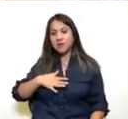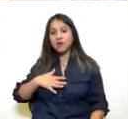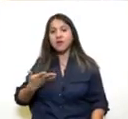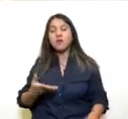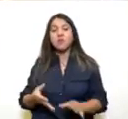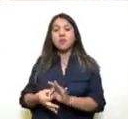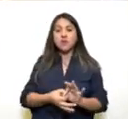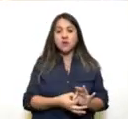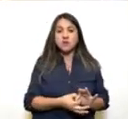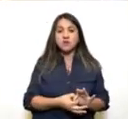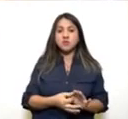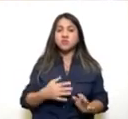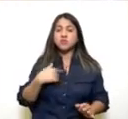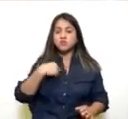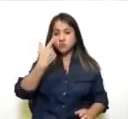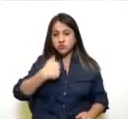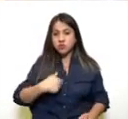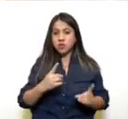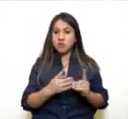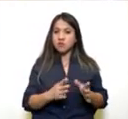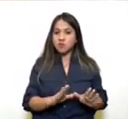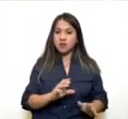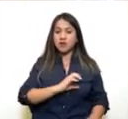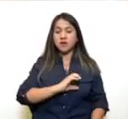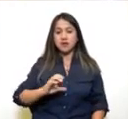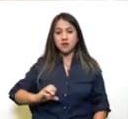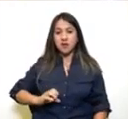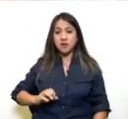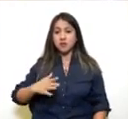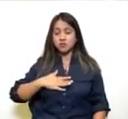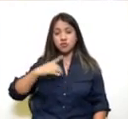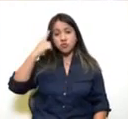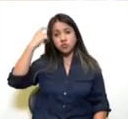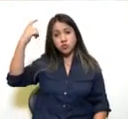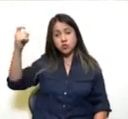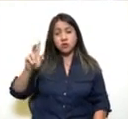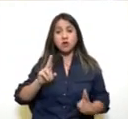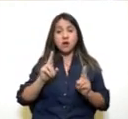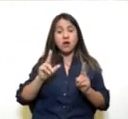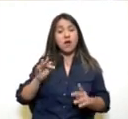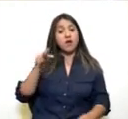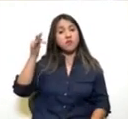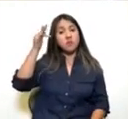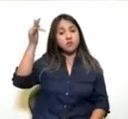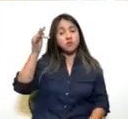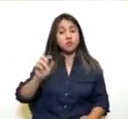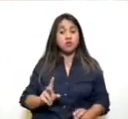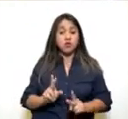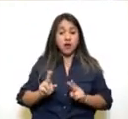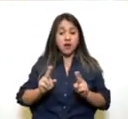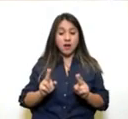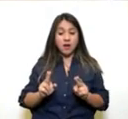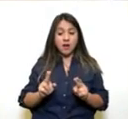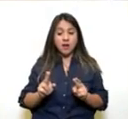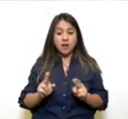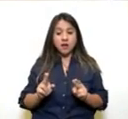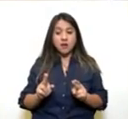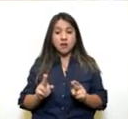eso que yo soy democratacristiana sueño que el día mañana y espero que